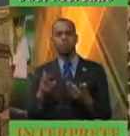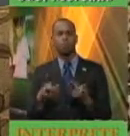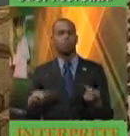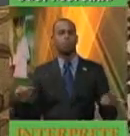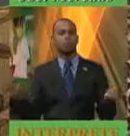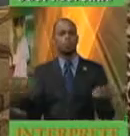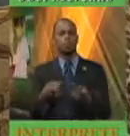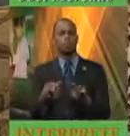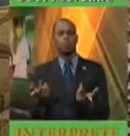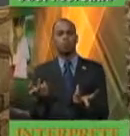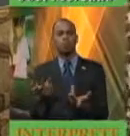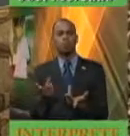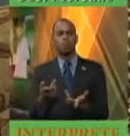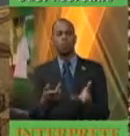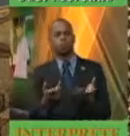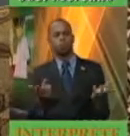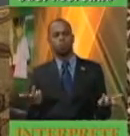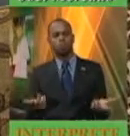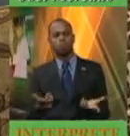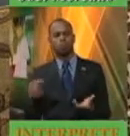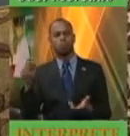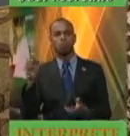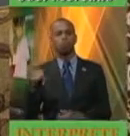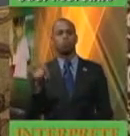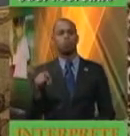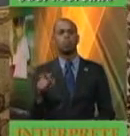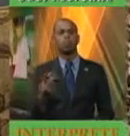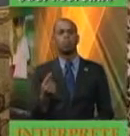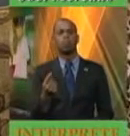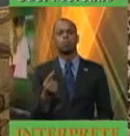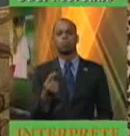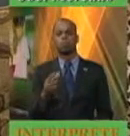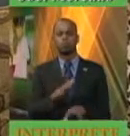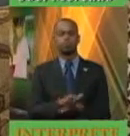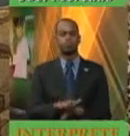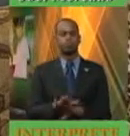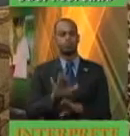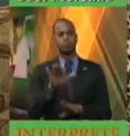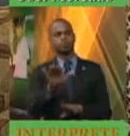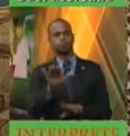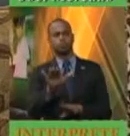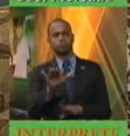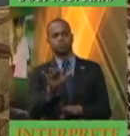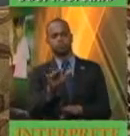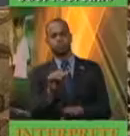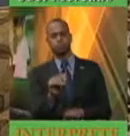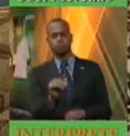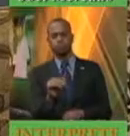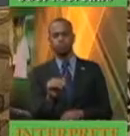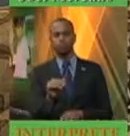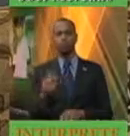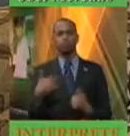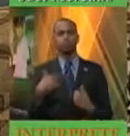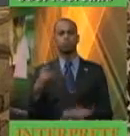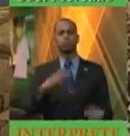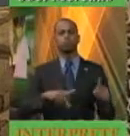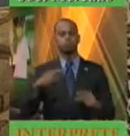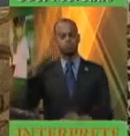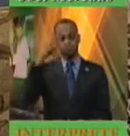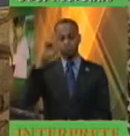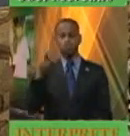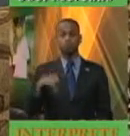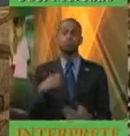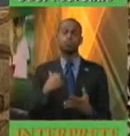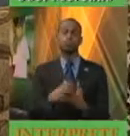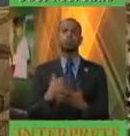parques, ¿verdad? Que hay que ponerles la rampa. Entonces, hay personas que piensan, ok, esto es para